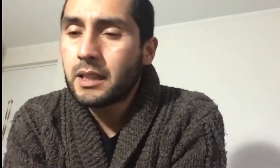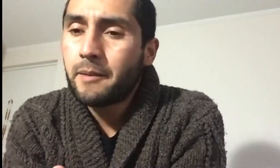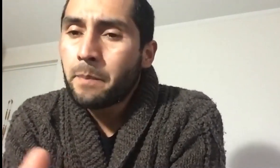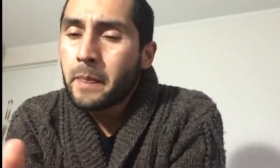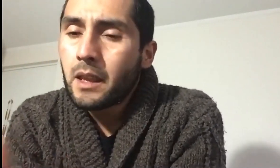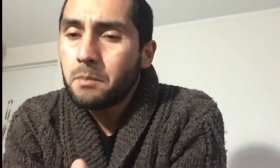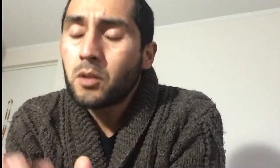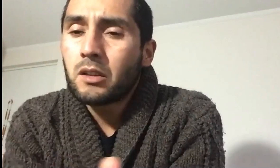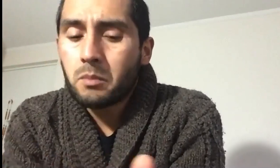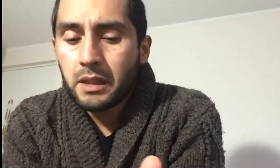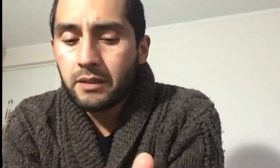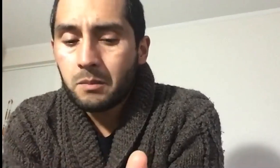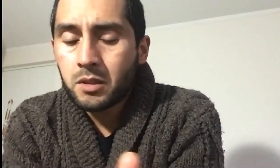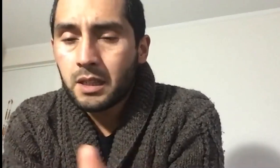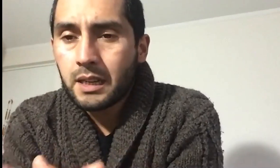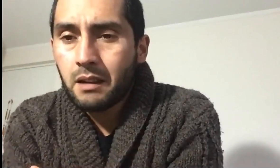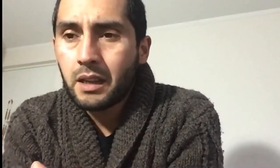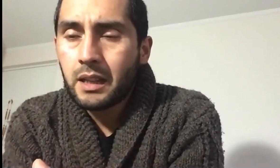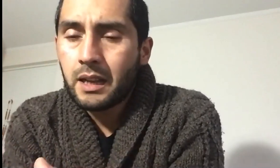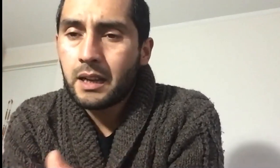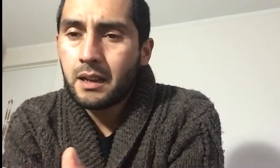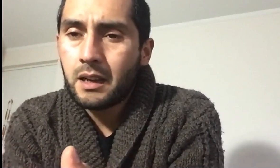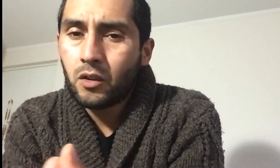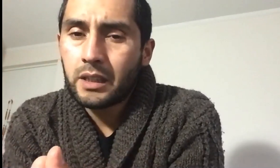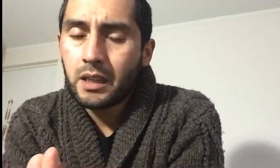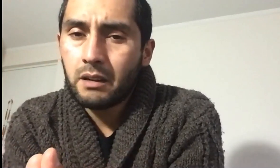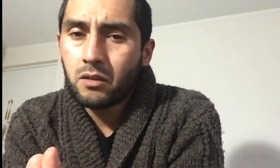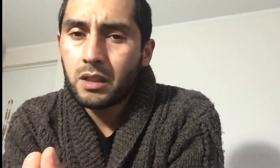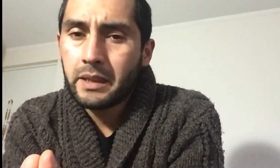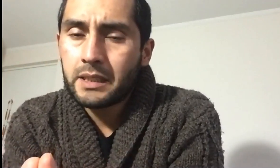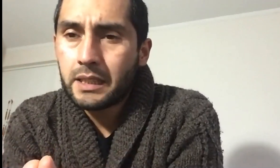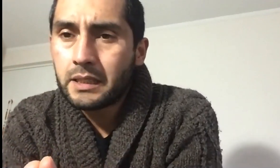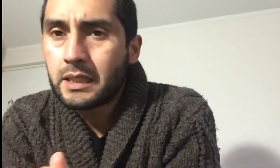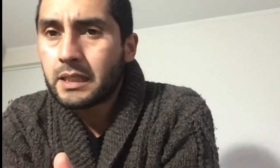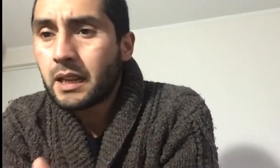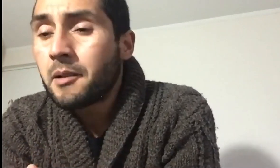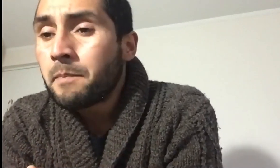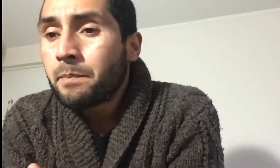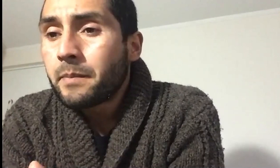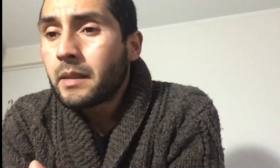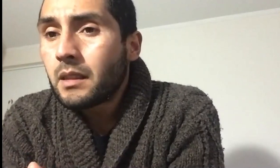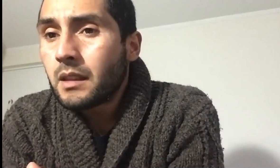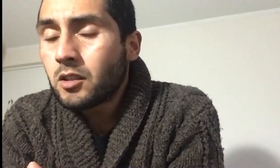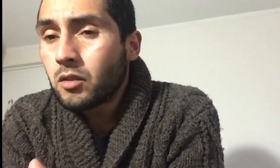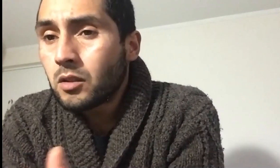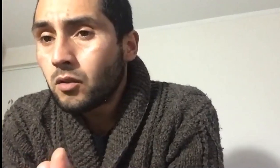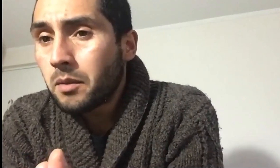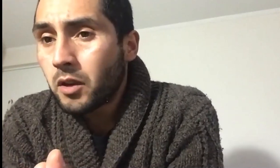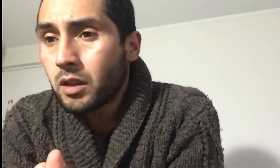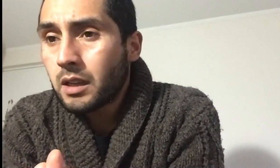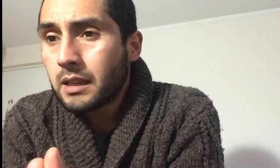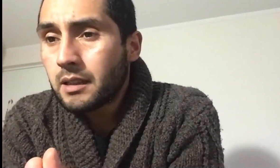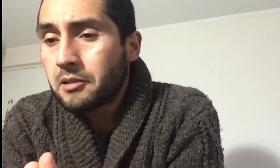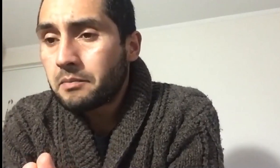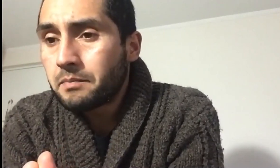hoy, ¿ya? Y posteriormente vamos a dar cabida a lo que tiene que ver con demencia en sí, ¿ya? Dentro de todo